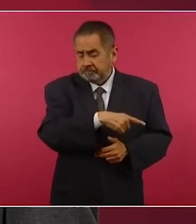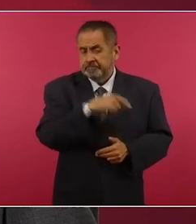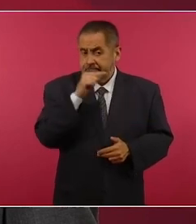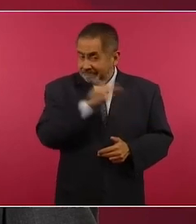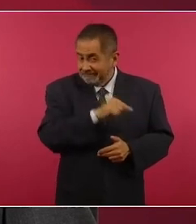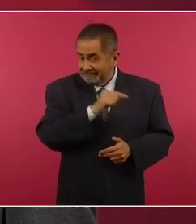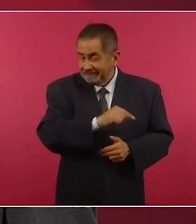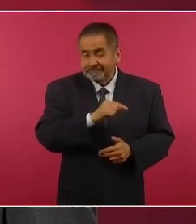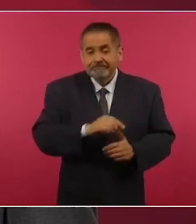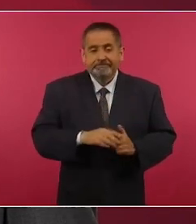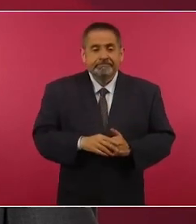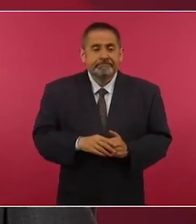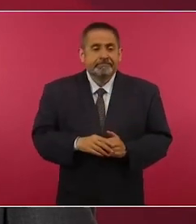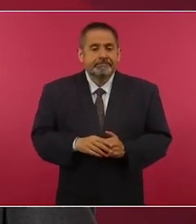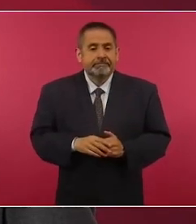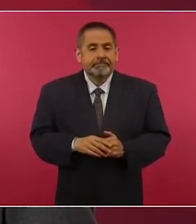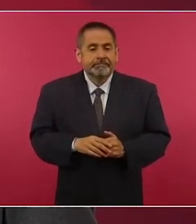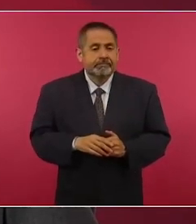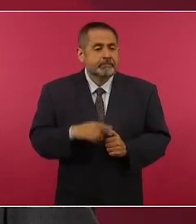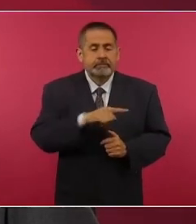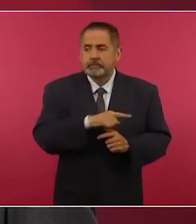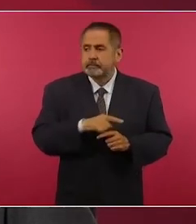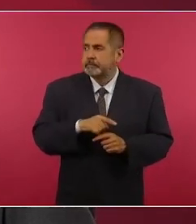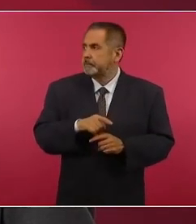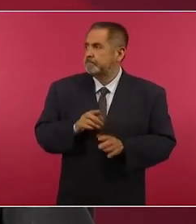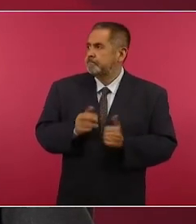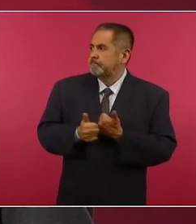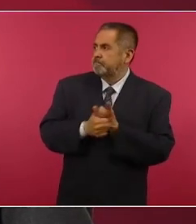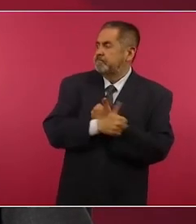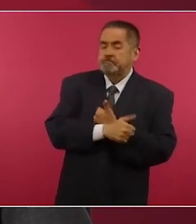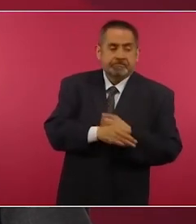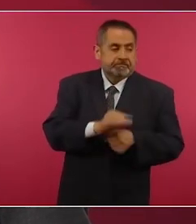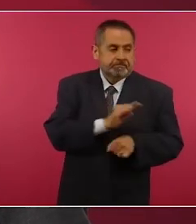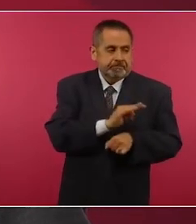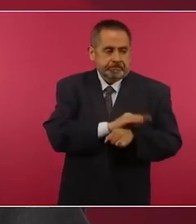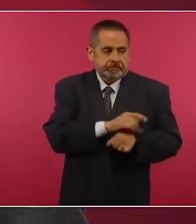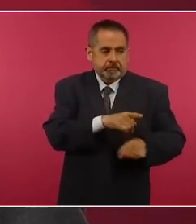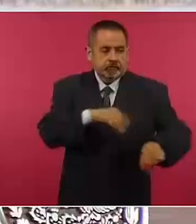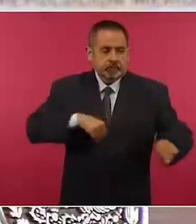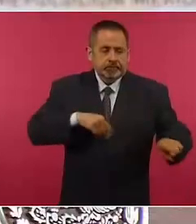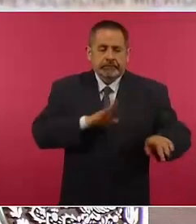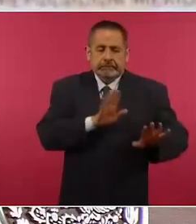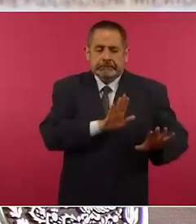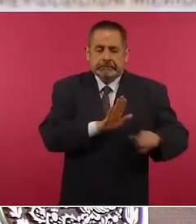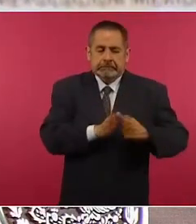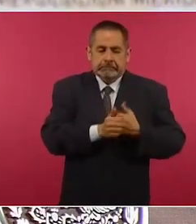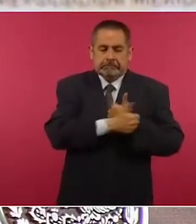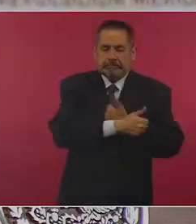los que encubrieron a los responsables,